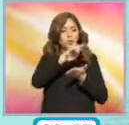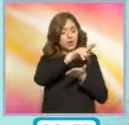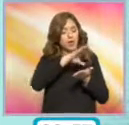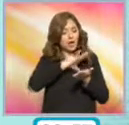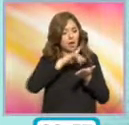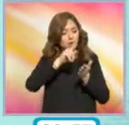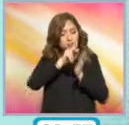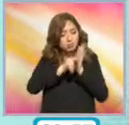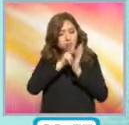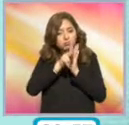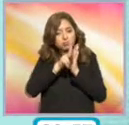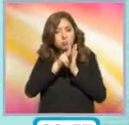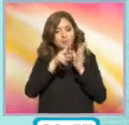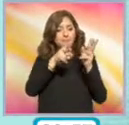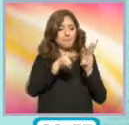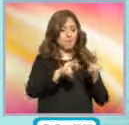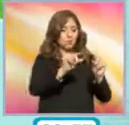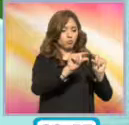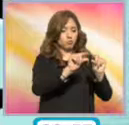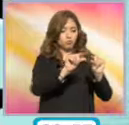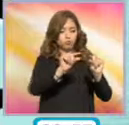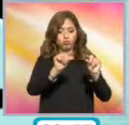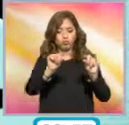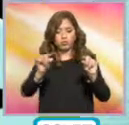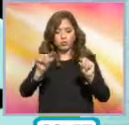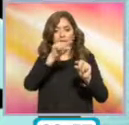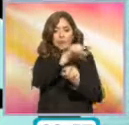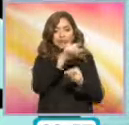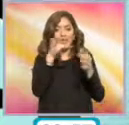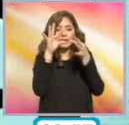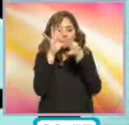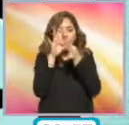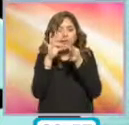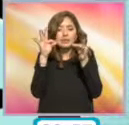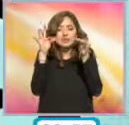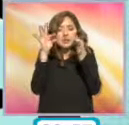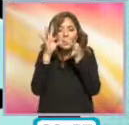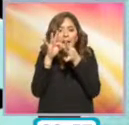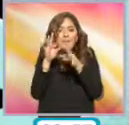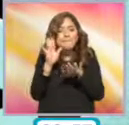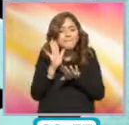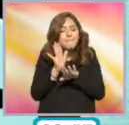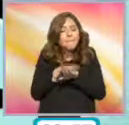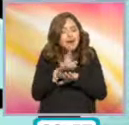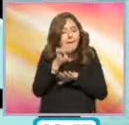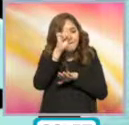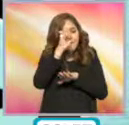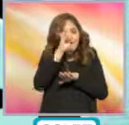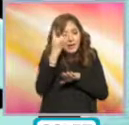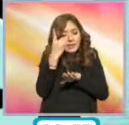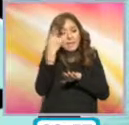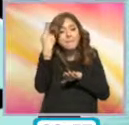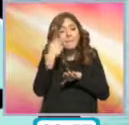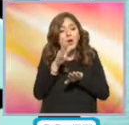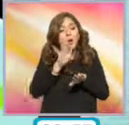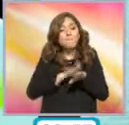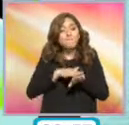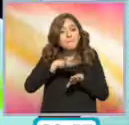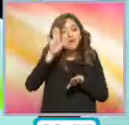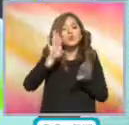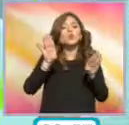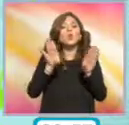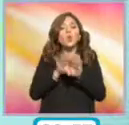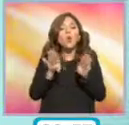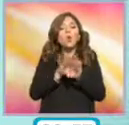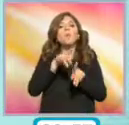vínculo recortado, que justo explica literalmente con manzanas, bueno, en este caso con conejos, ¿no? Conejos, vacas,